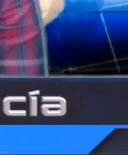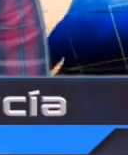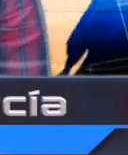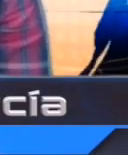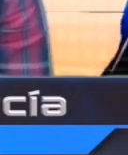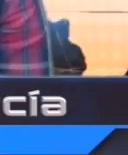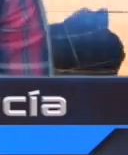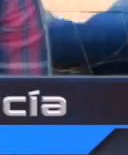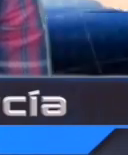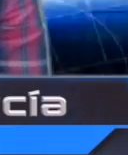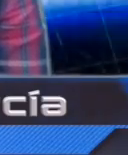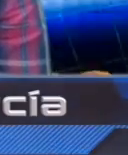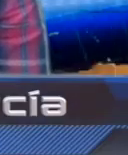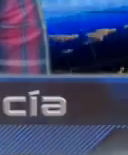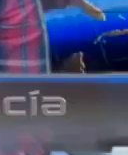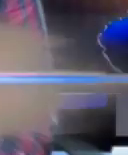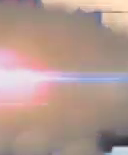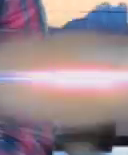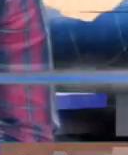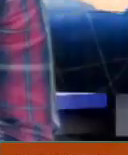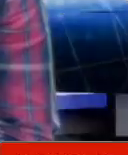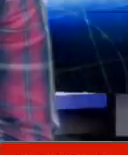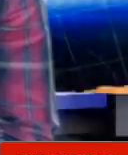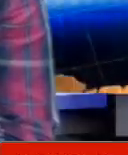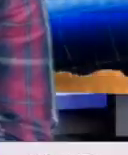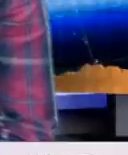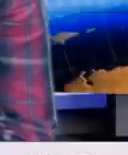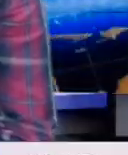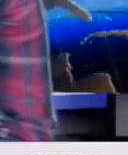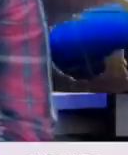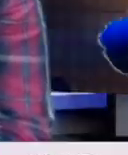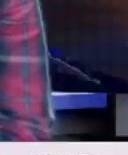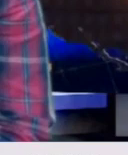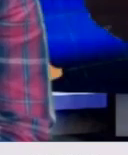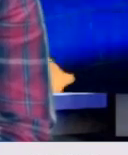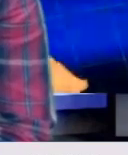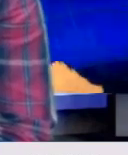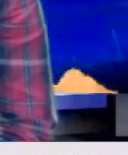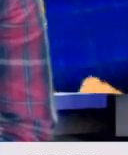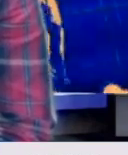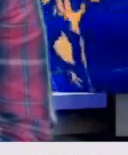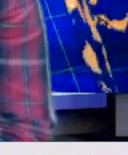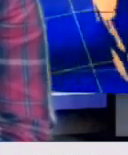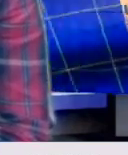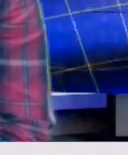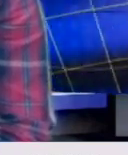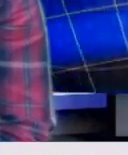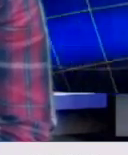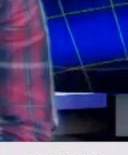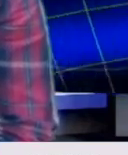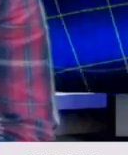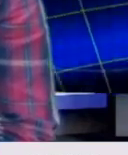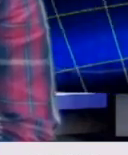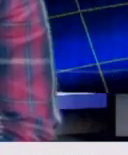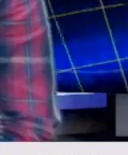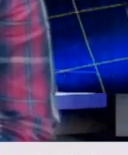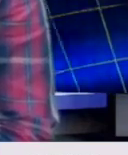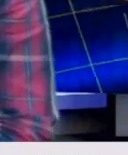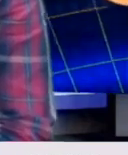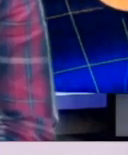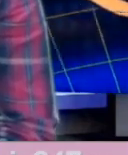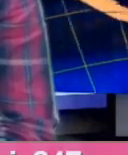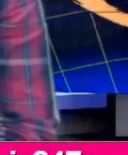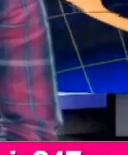activen la campanita para que estén al pendiente de los contenidos que vamos a estar generando y compartiendo para todos